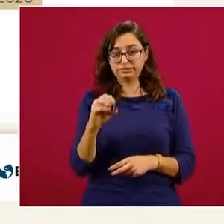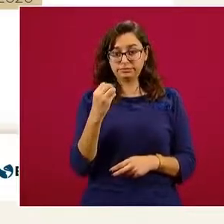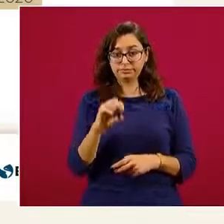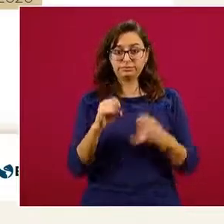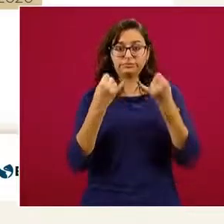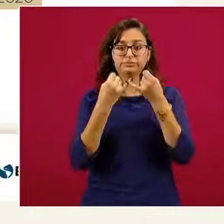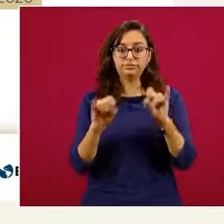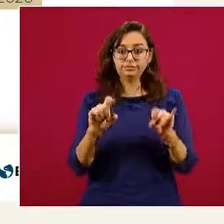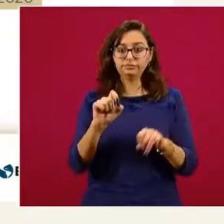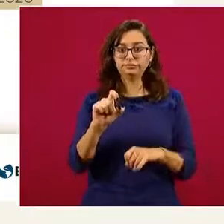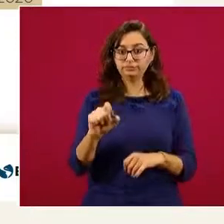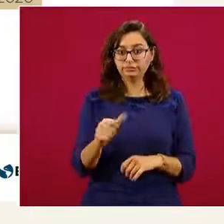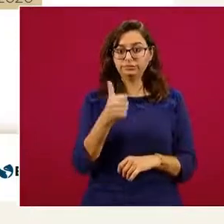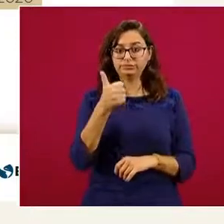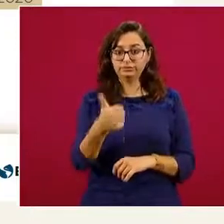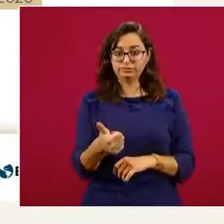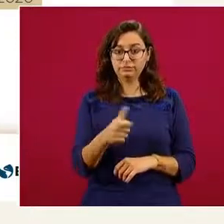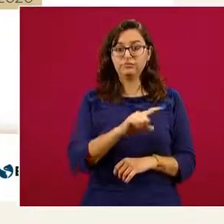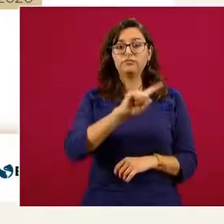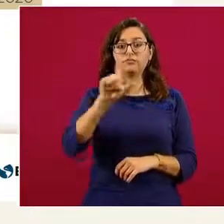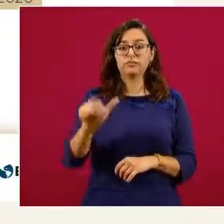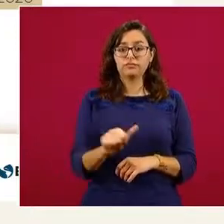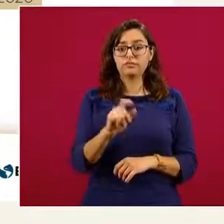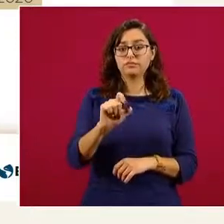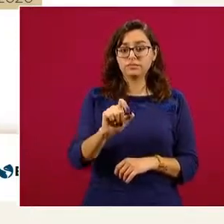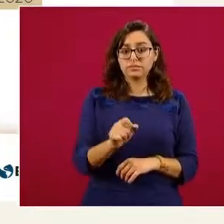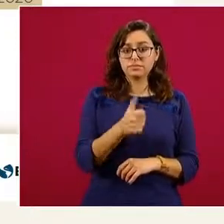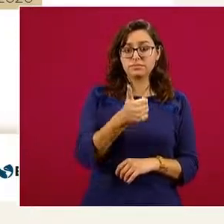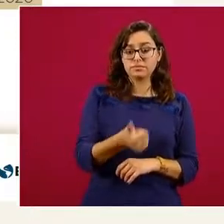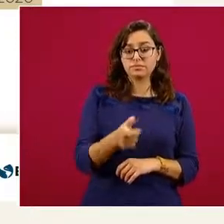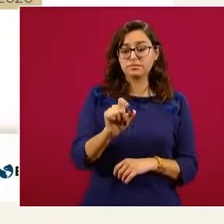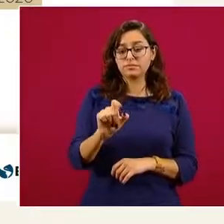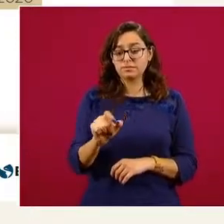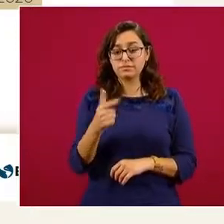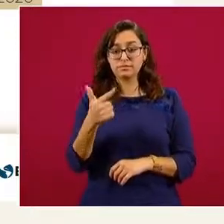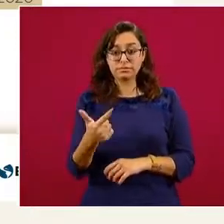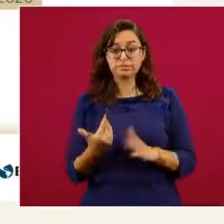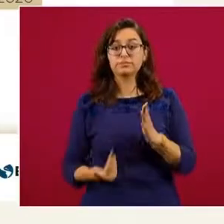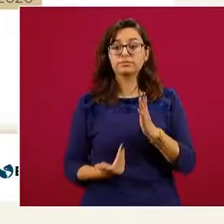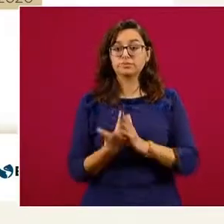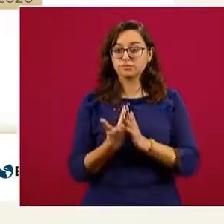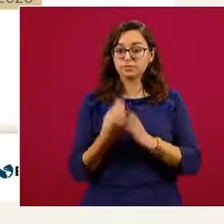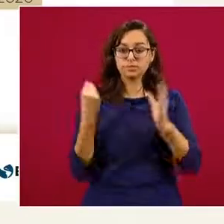y 26 y 27 dedicaremos toda la mañana al programa